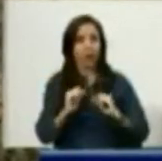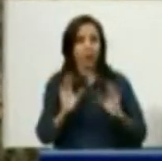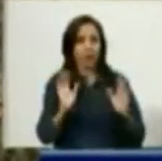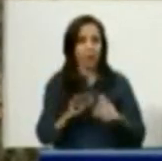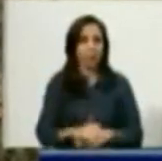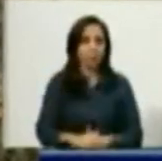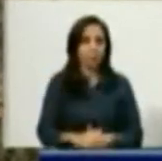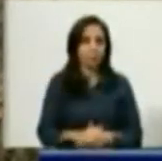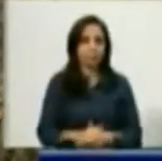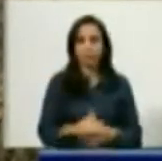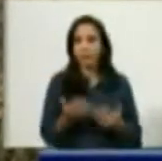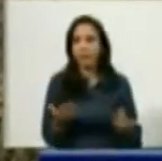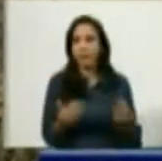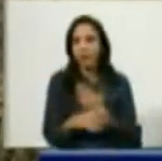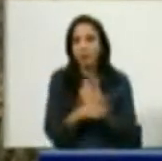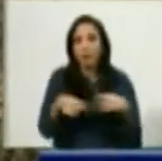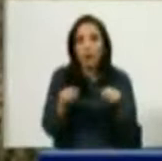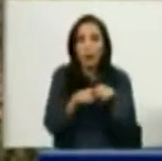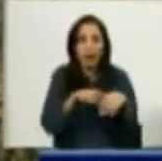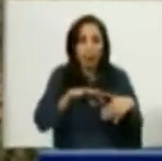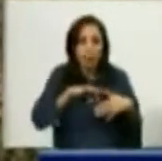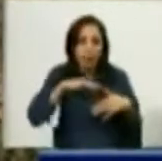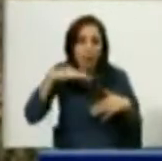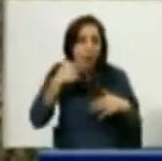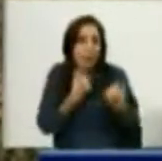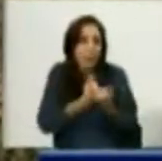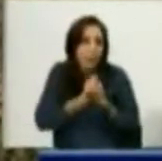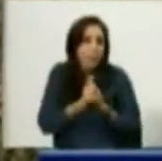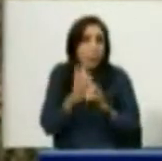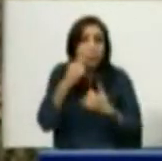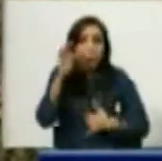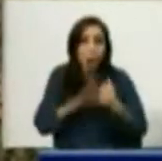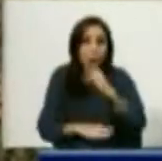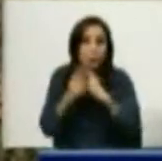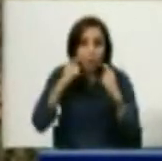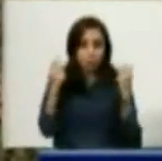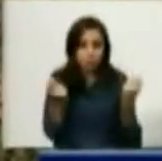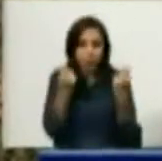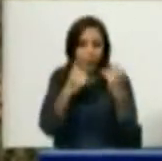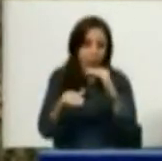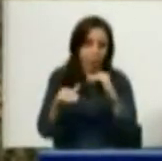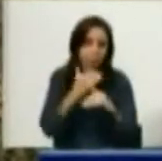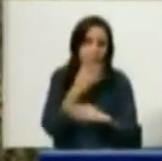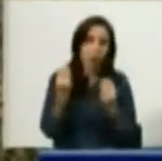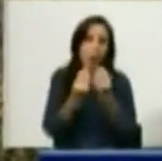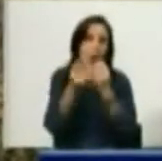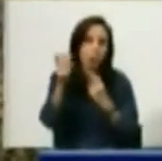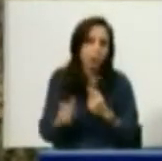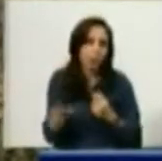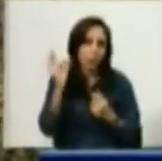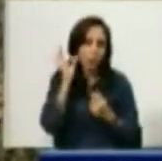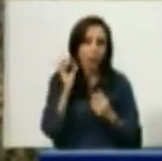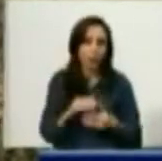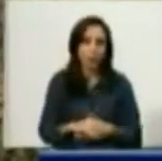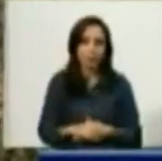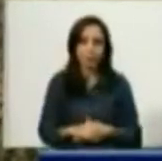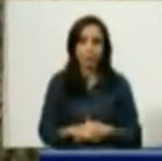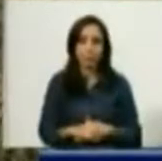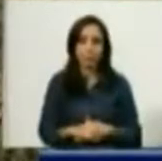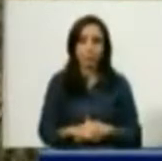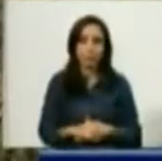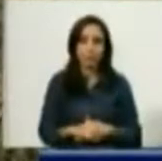Carol escribe con con el alma esa última campaña que Lola andaba con nosotros pero la Chávez